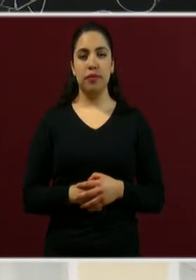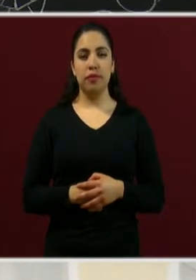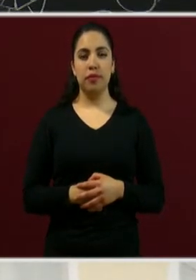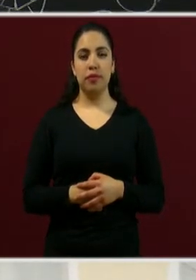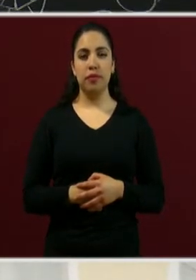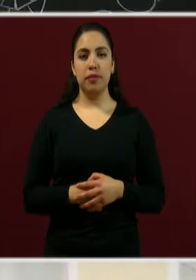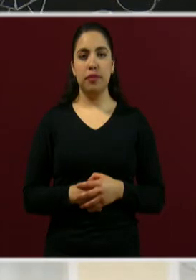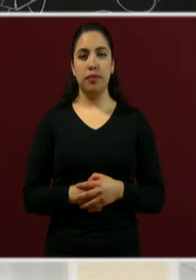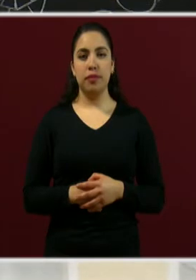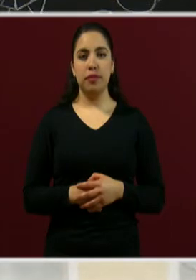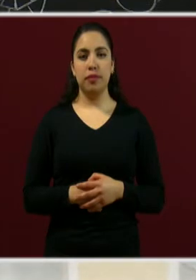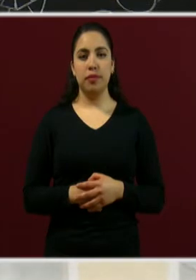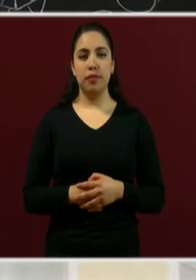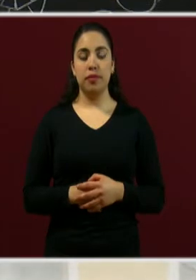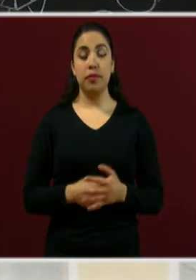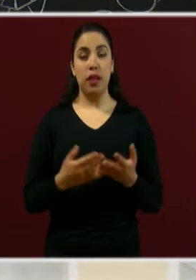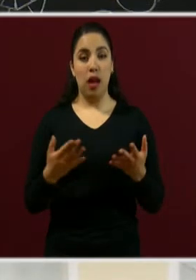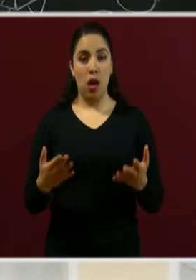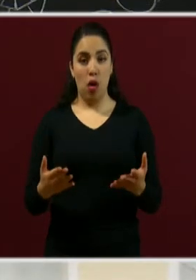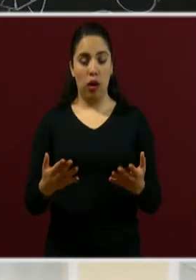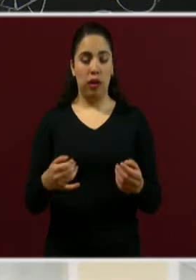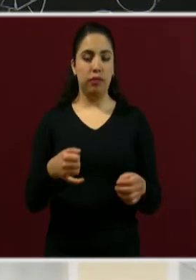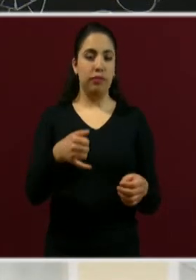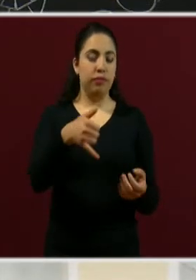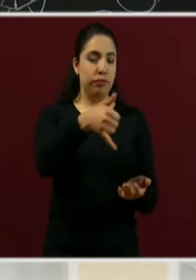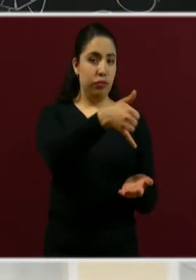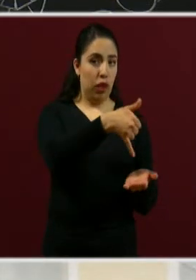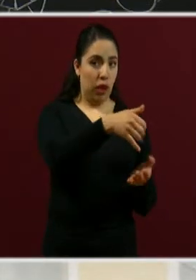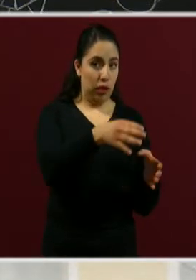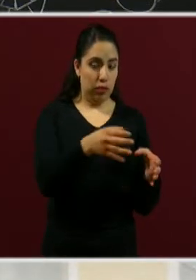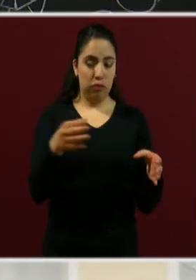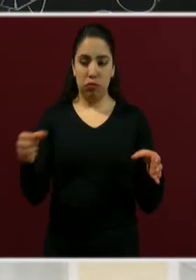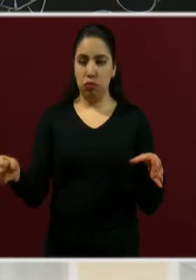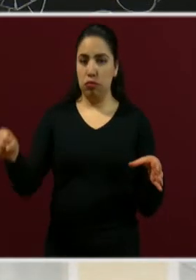Ahora lo vamos a vertir en el aceite.